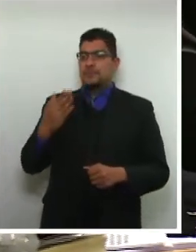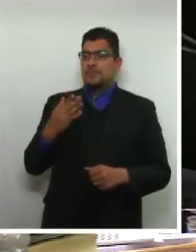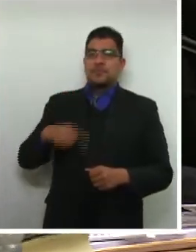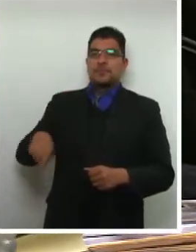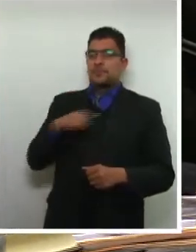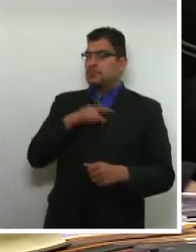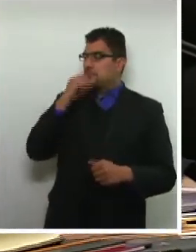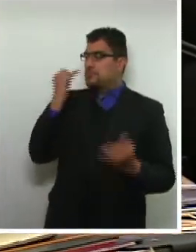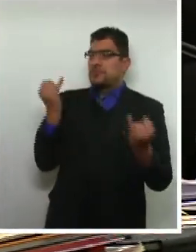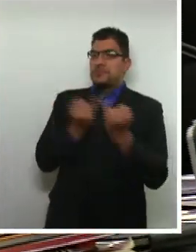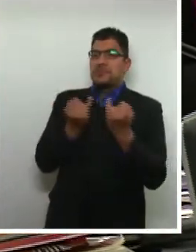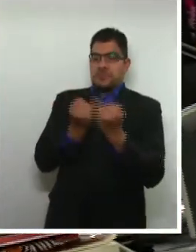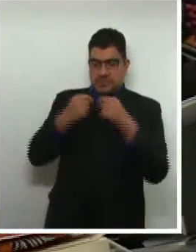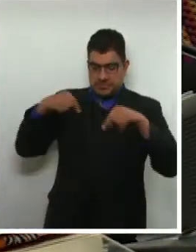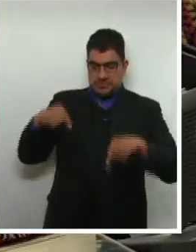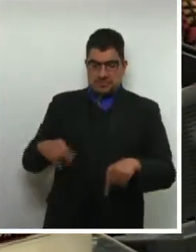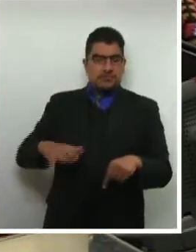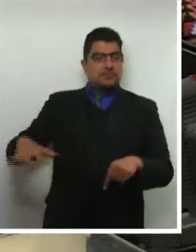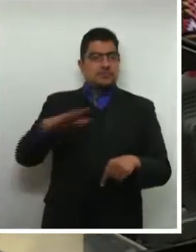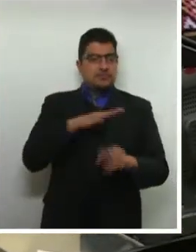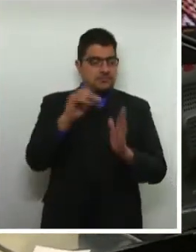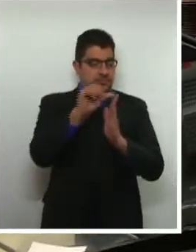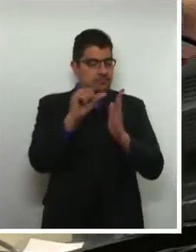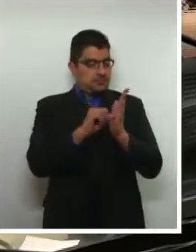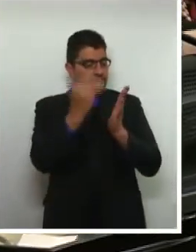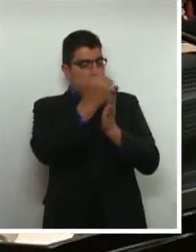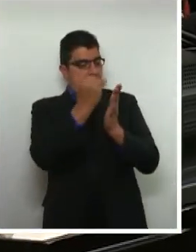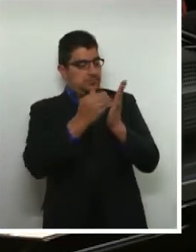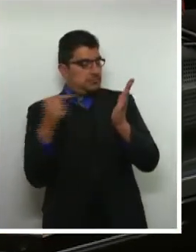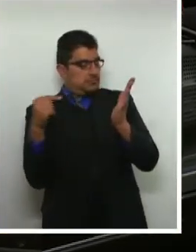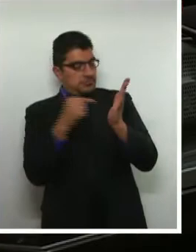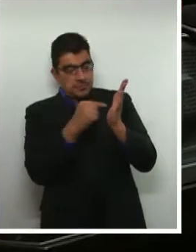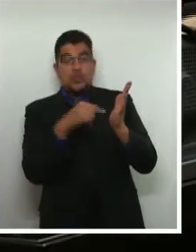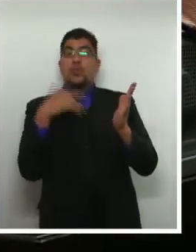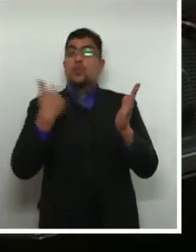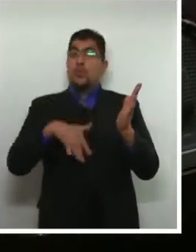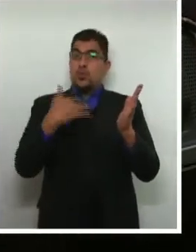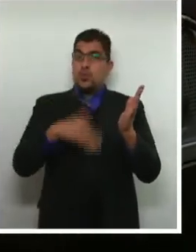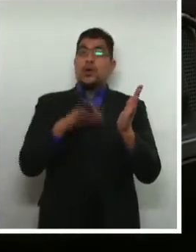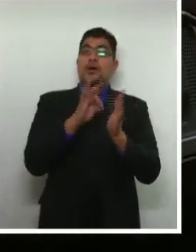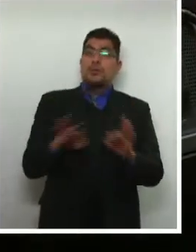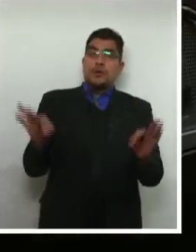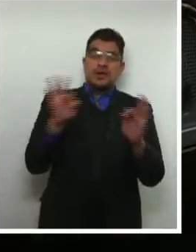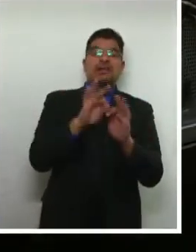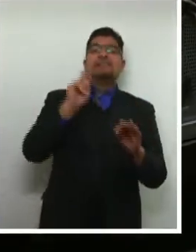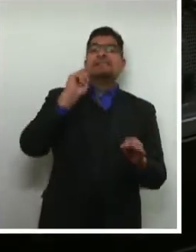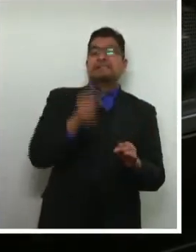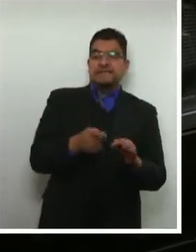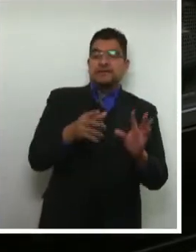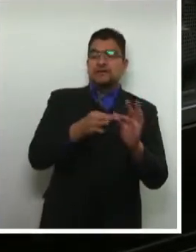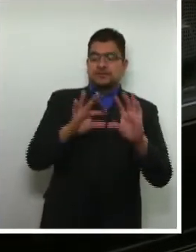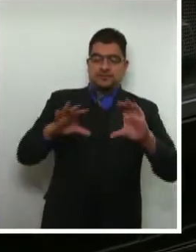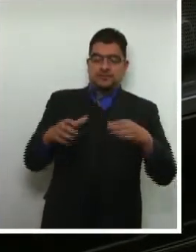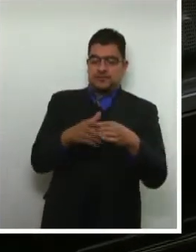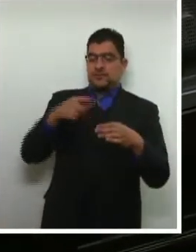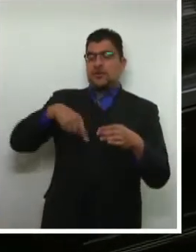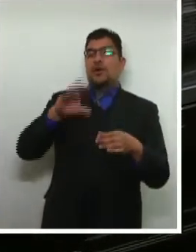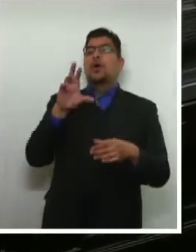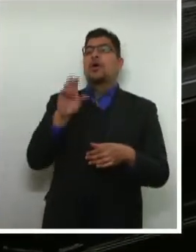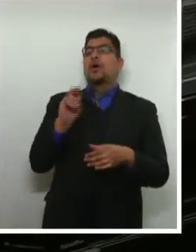tenga también en este artículo la parte muy importante de lo que es el Consejo de la